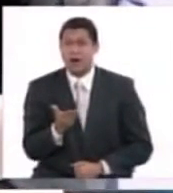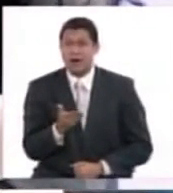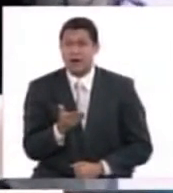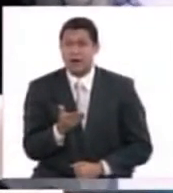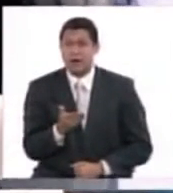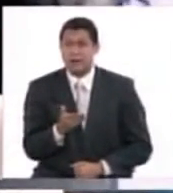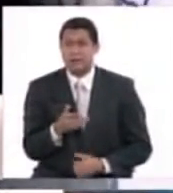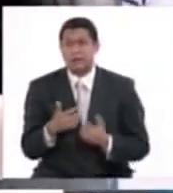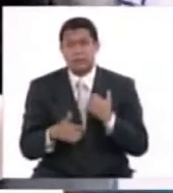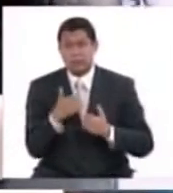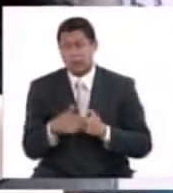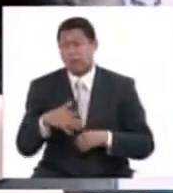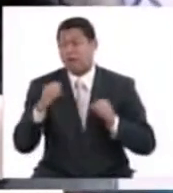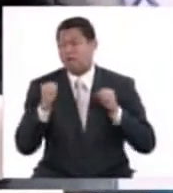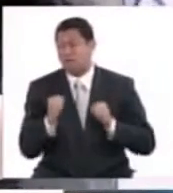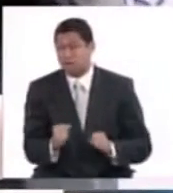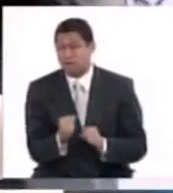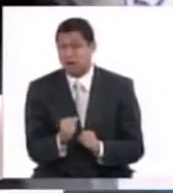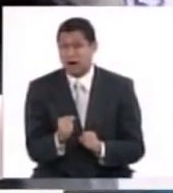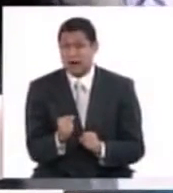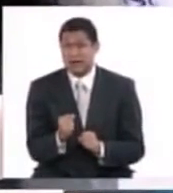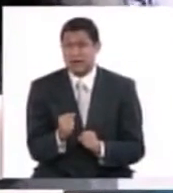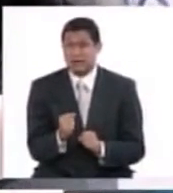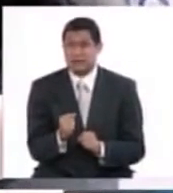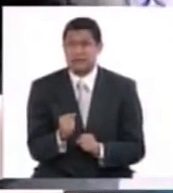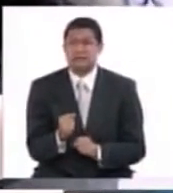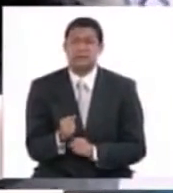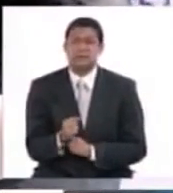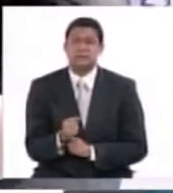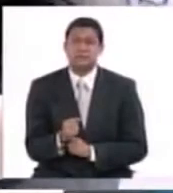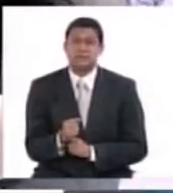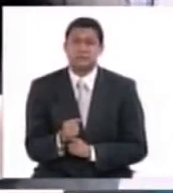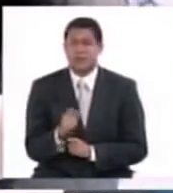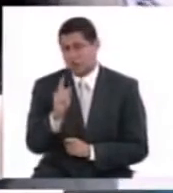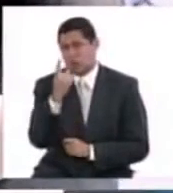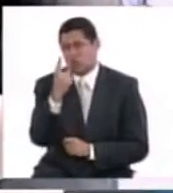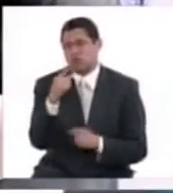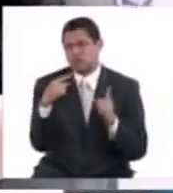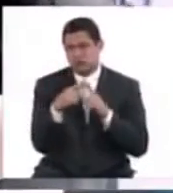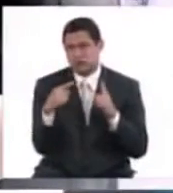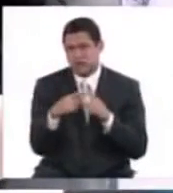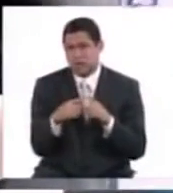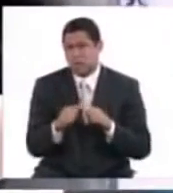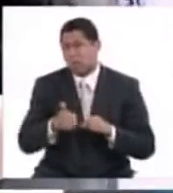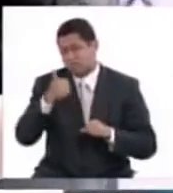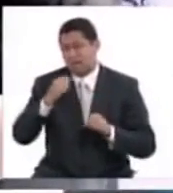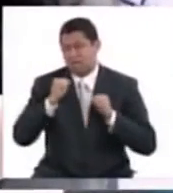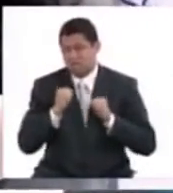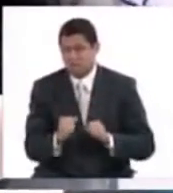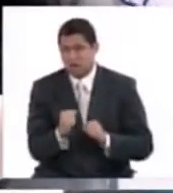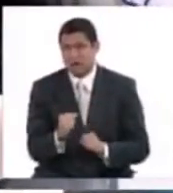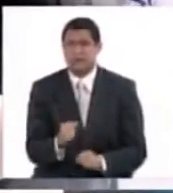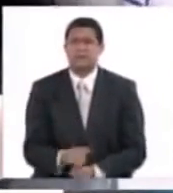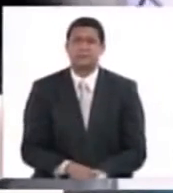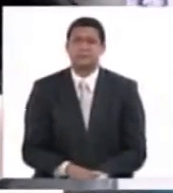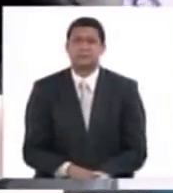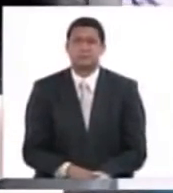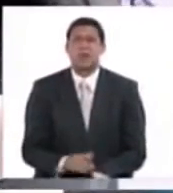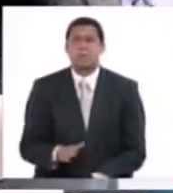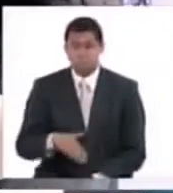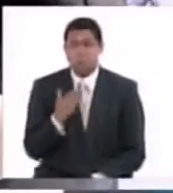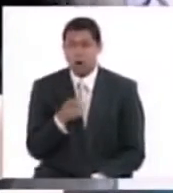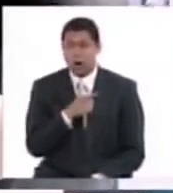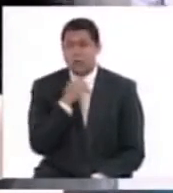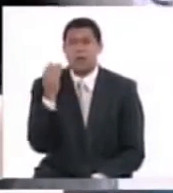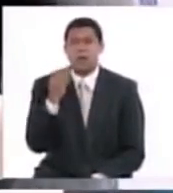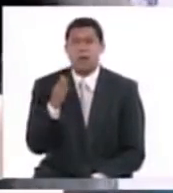presentaciones o complicaciones más graves, sobre todo con falciparum, que es la más severa de los dos. Y puede llegar